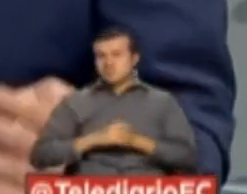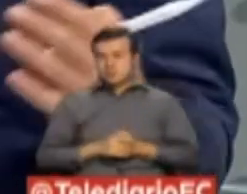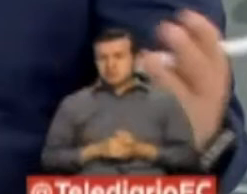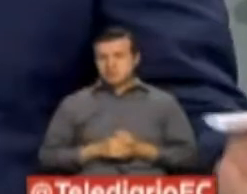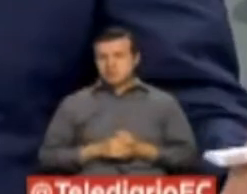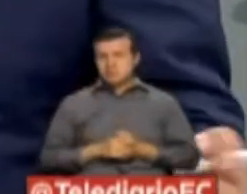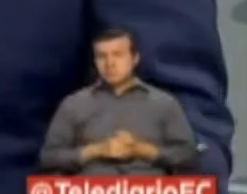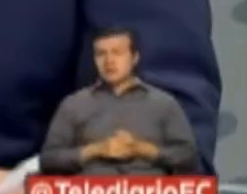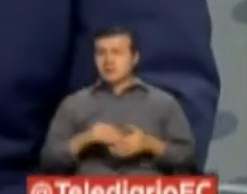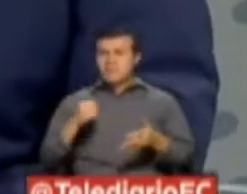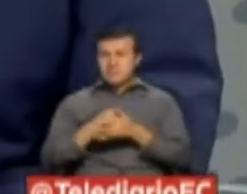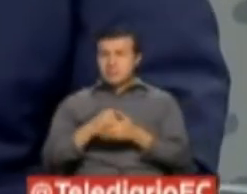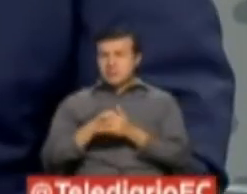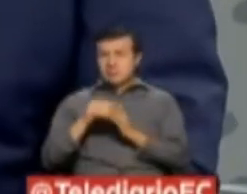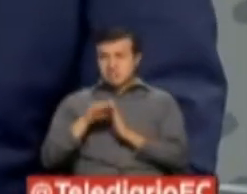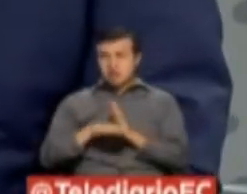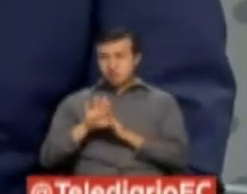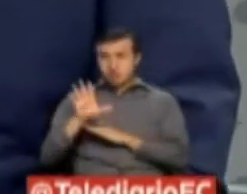minimizar